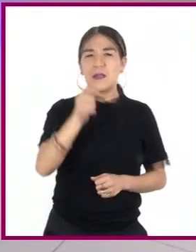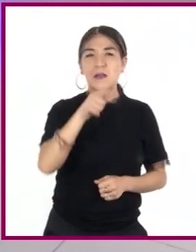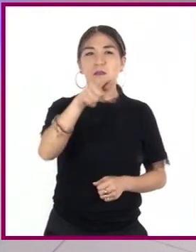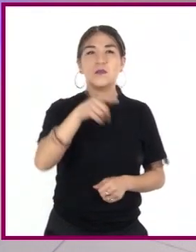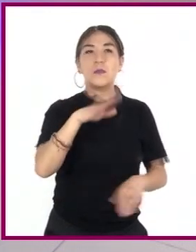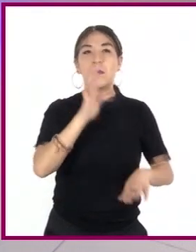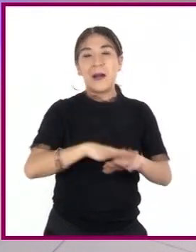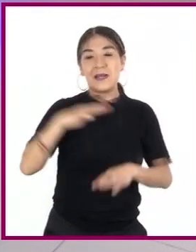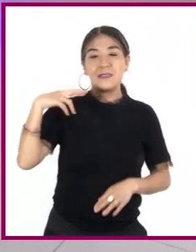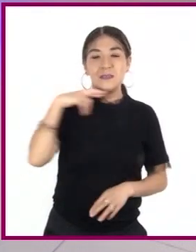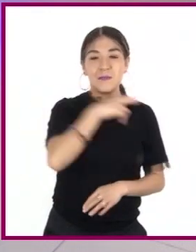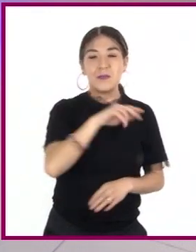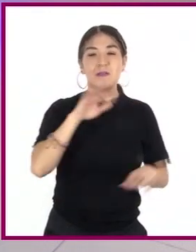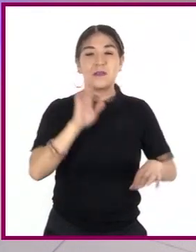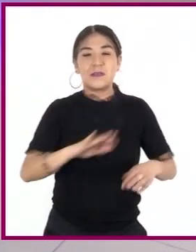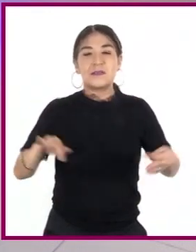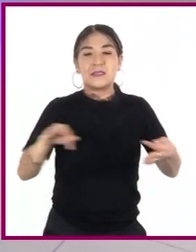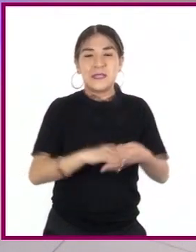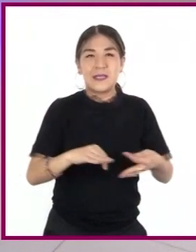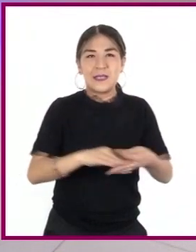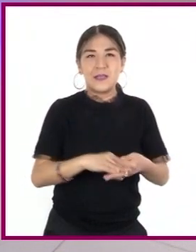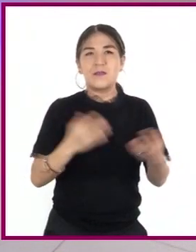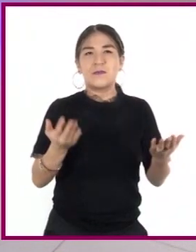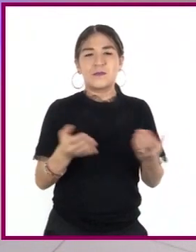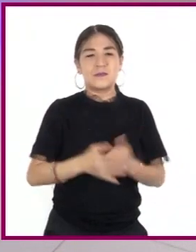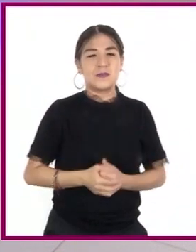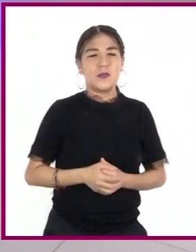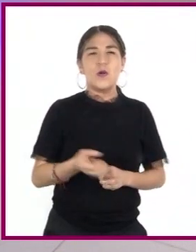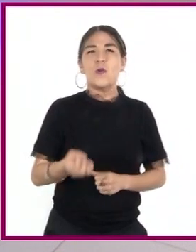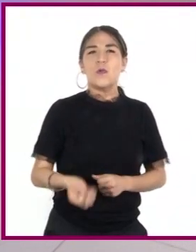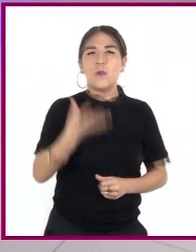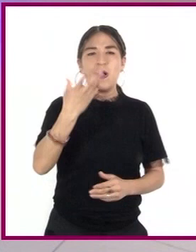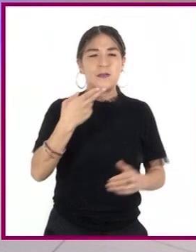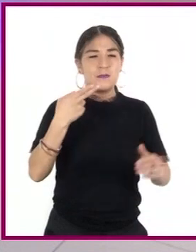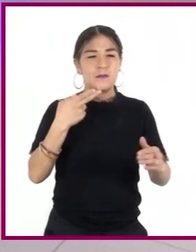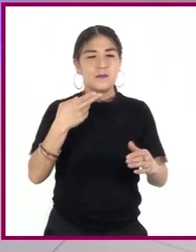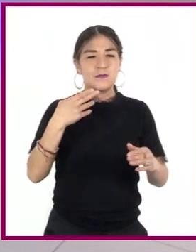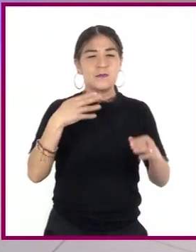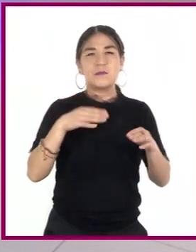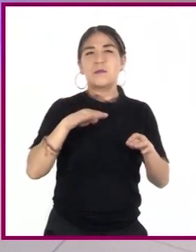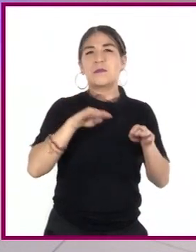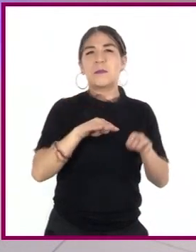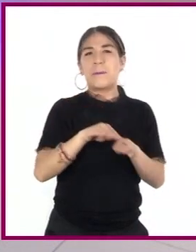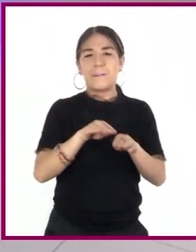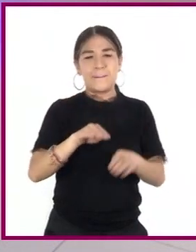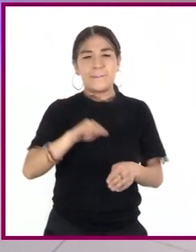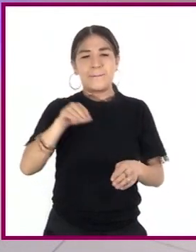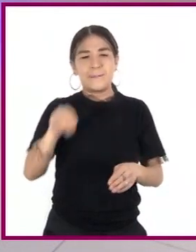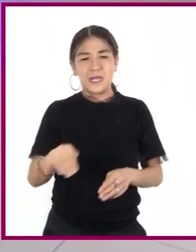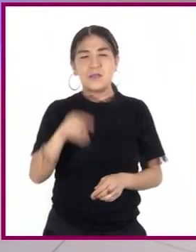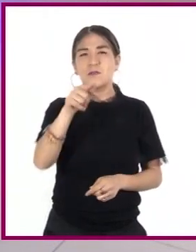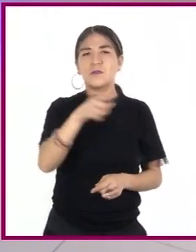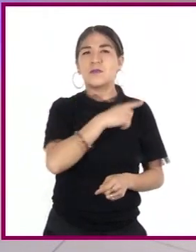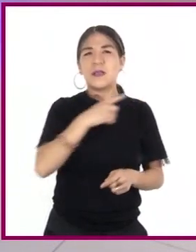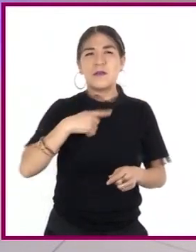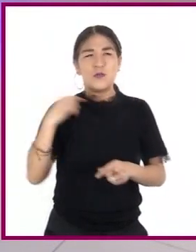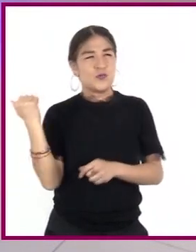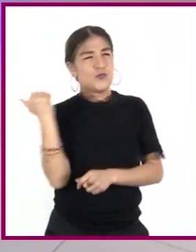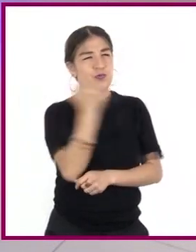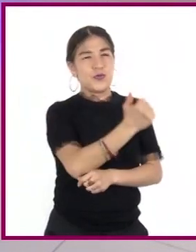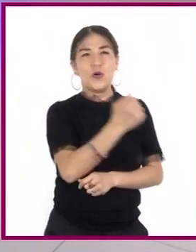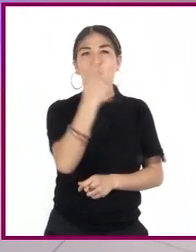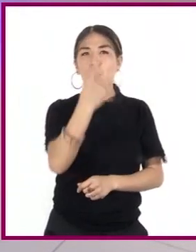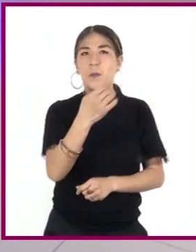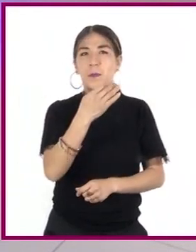su rapidez es constante. ¿Cuántos metros deberá recorrer en un segundo? ¿Más de